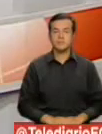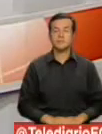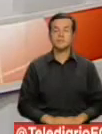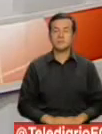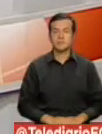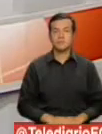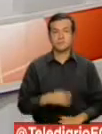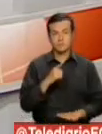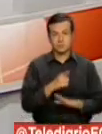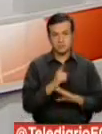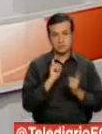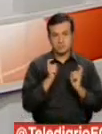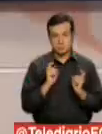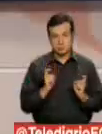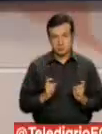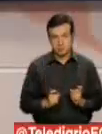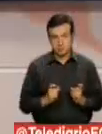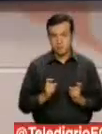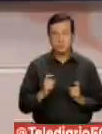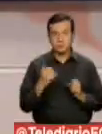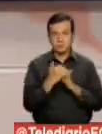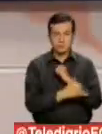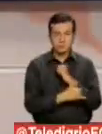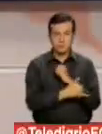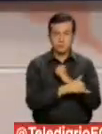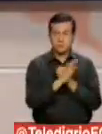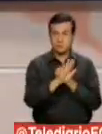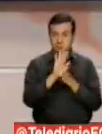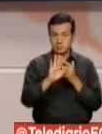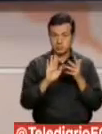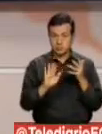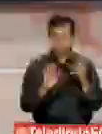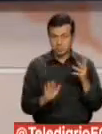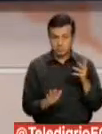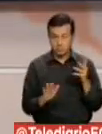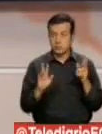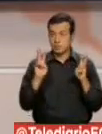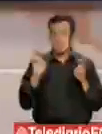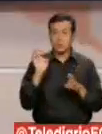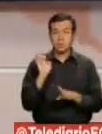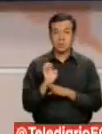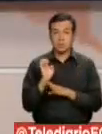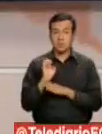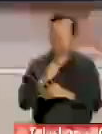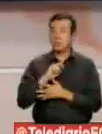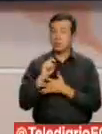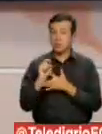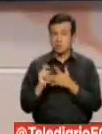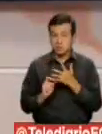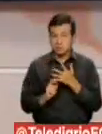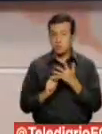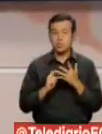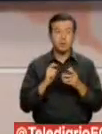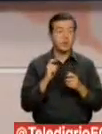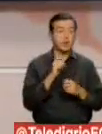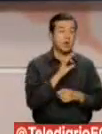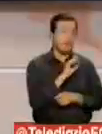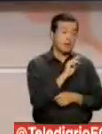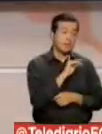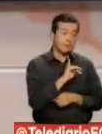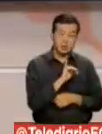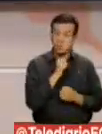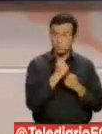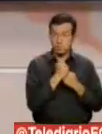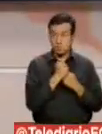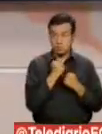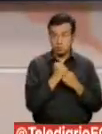exige ajustes a los países, pero como le decía, en el caso ecuatoriano necesitamos, con fondo o sin fondo,